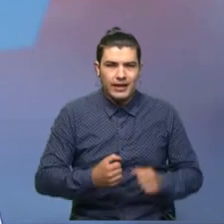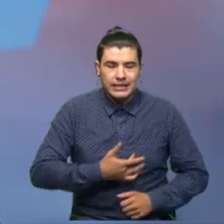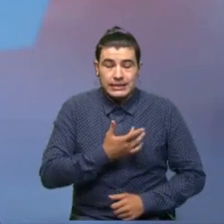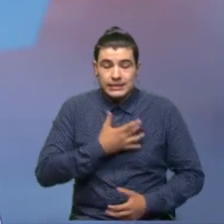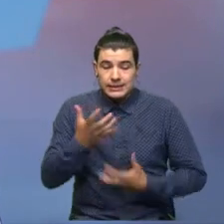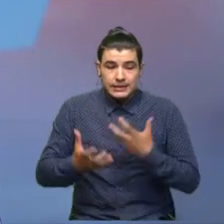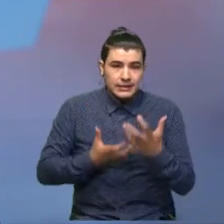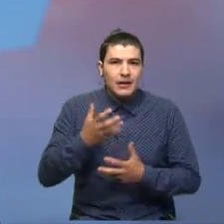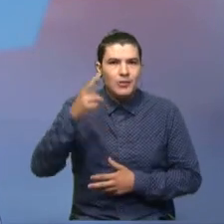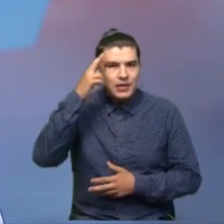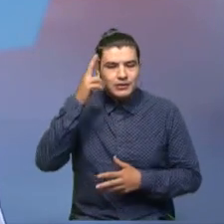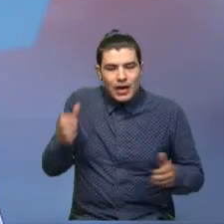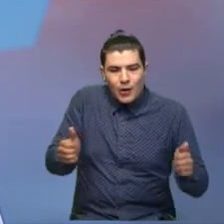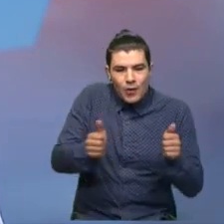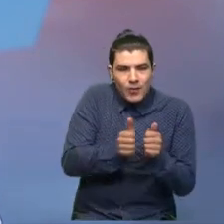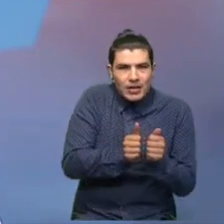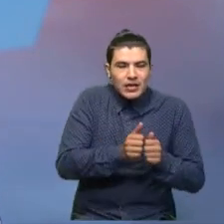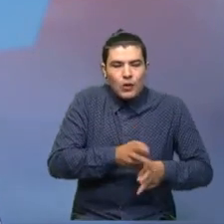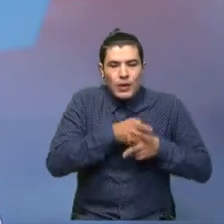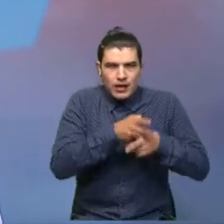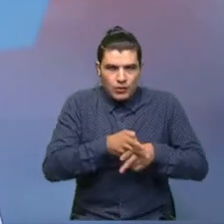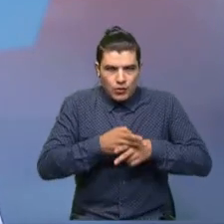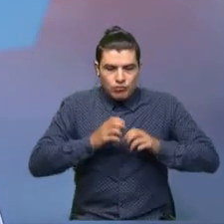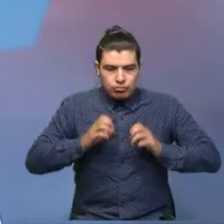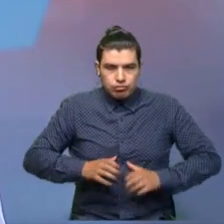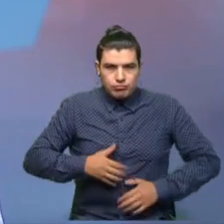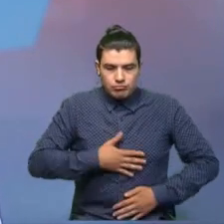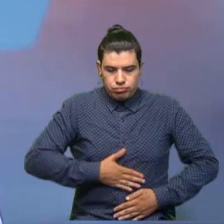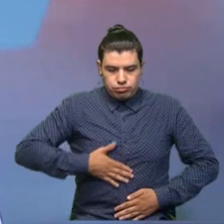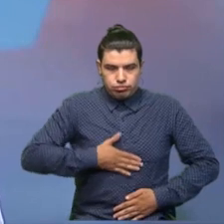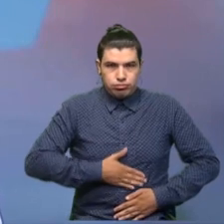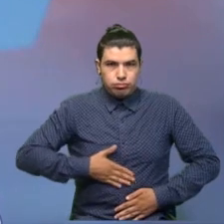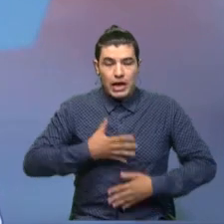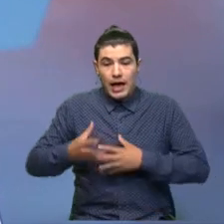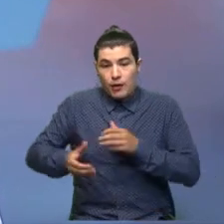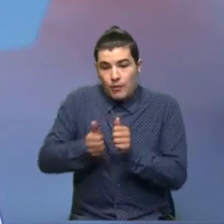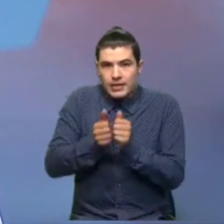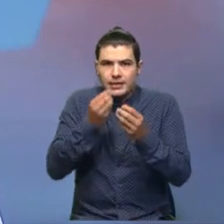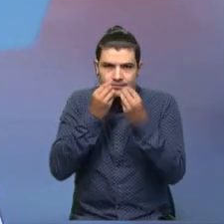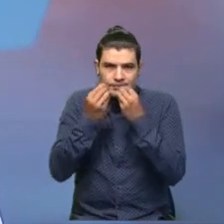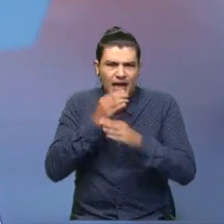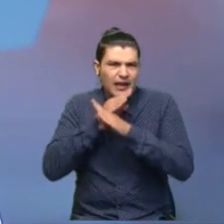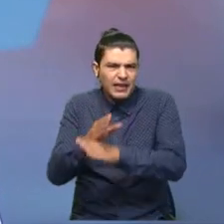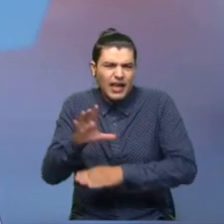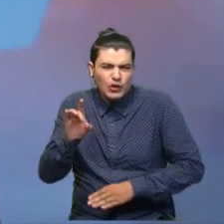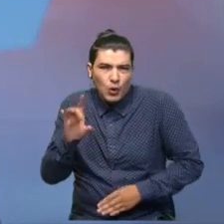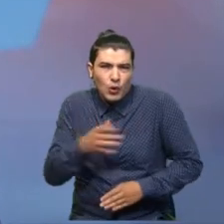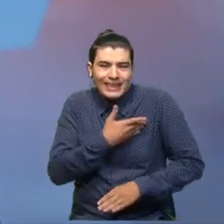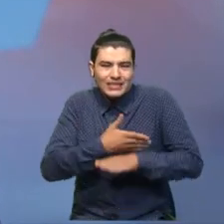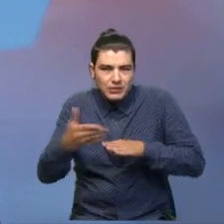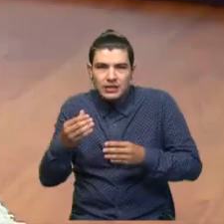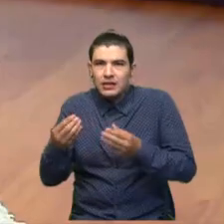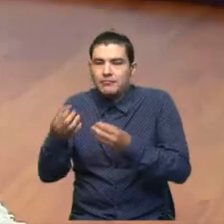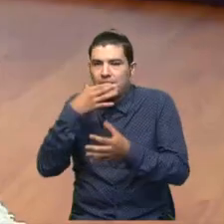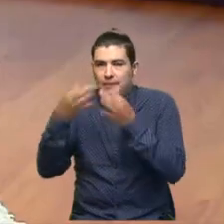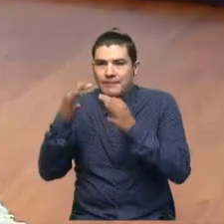va en conjunto con protección gástrica y con los alimentos para evitar que haya tanto dolor posterior a la ingesta del